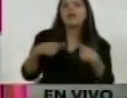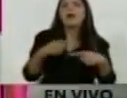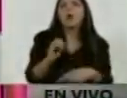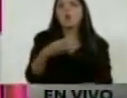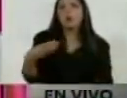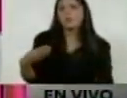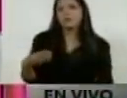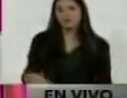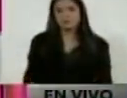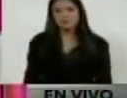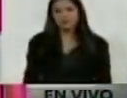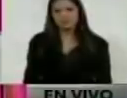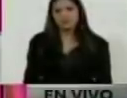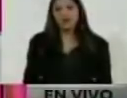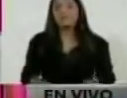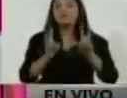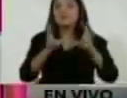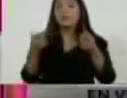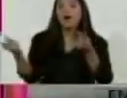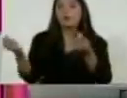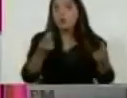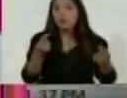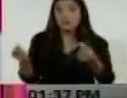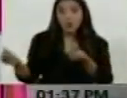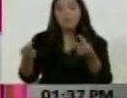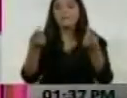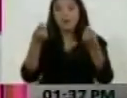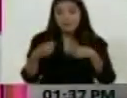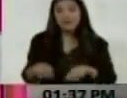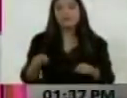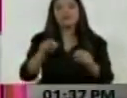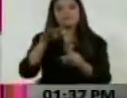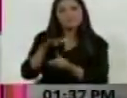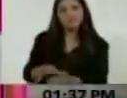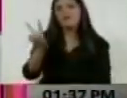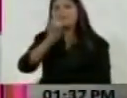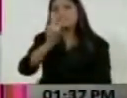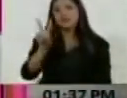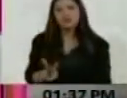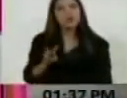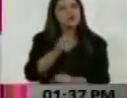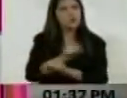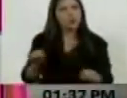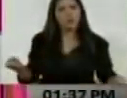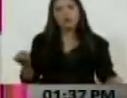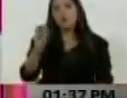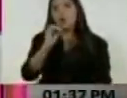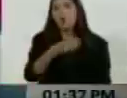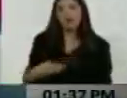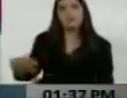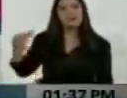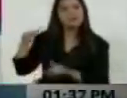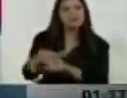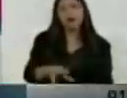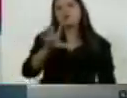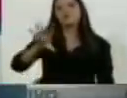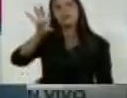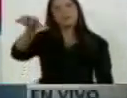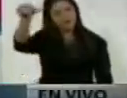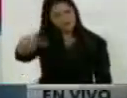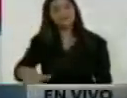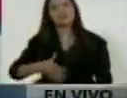guerra criminal de carácter económica para tratar de rendir a Venezuela, y no pudo Obama rendir a nuestra patria. Aquí estamos